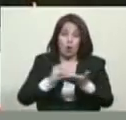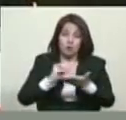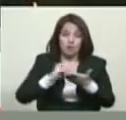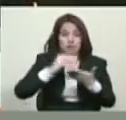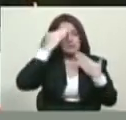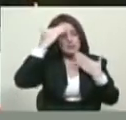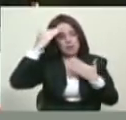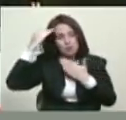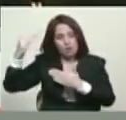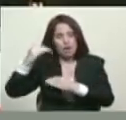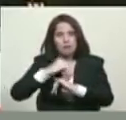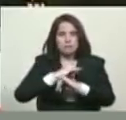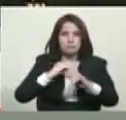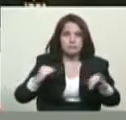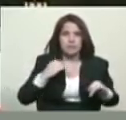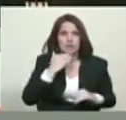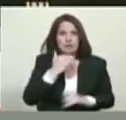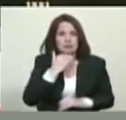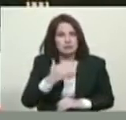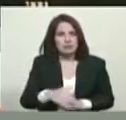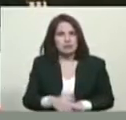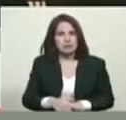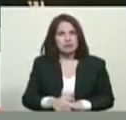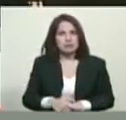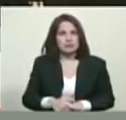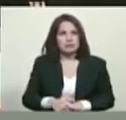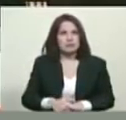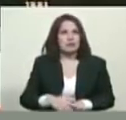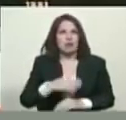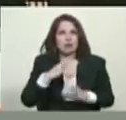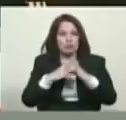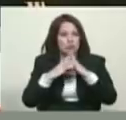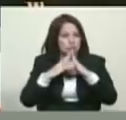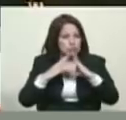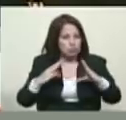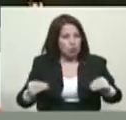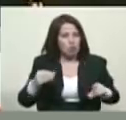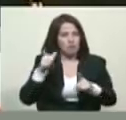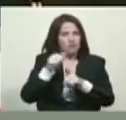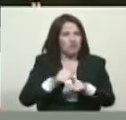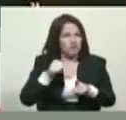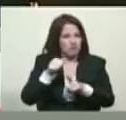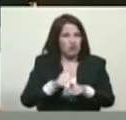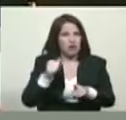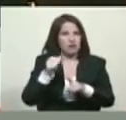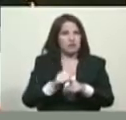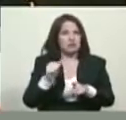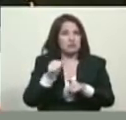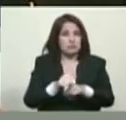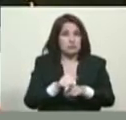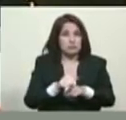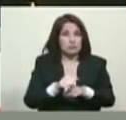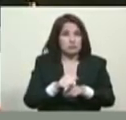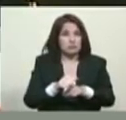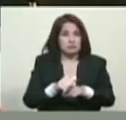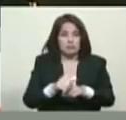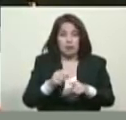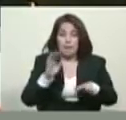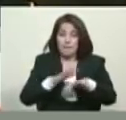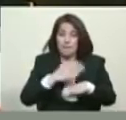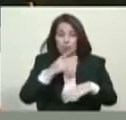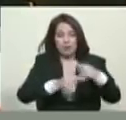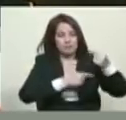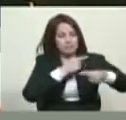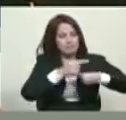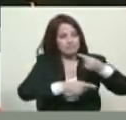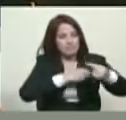ustedes, decirles, todos van a seguir esta dura batalla, porque esa es la herencia que nos dejaron